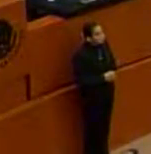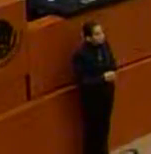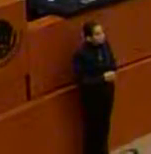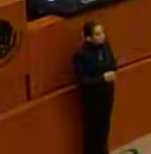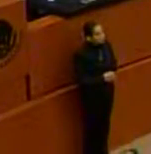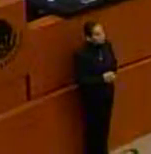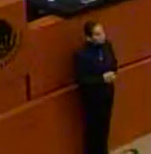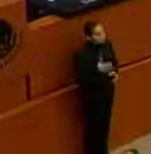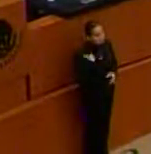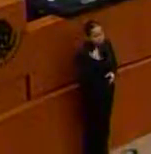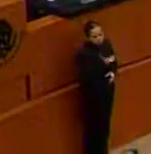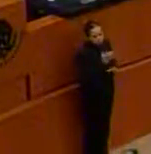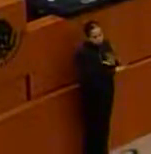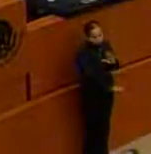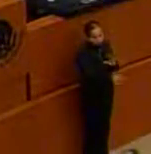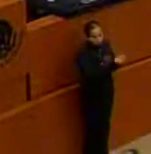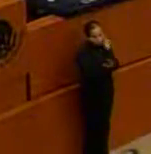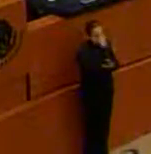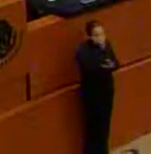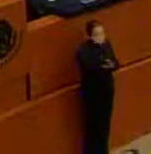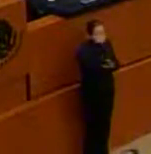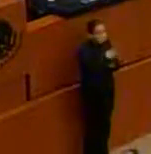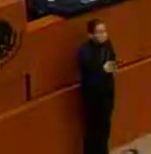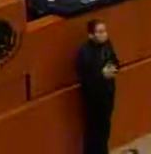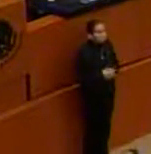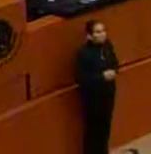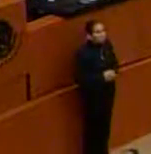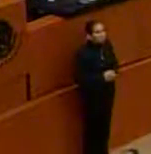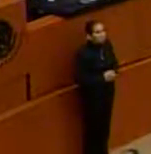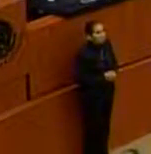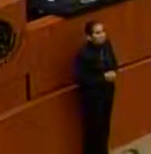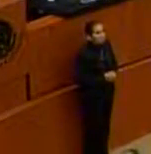un concepto que es este ingreso básico universal,